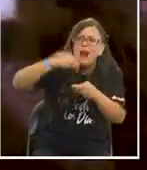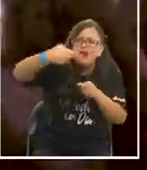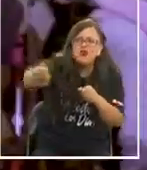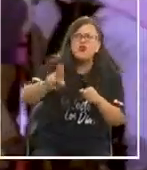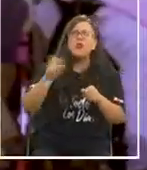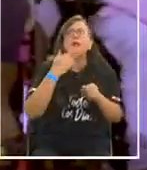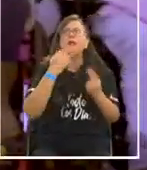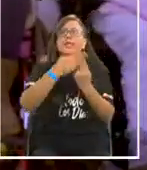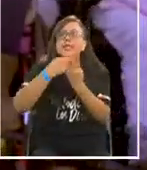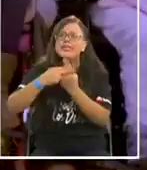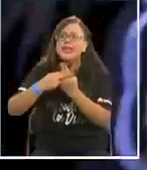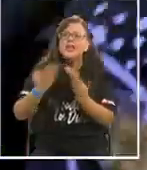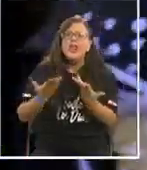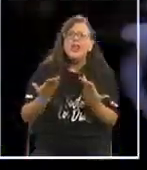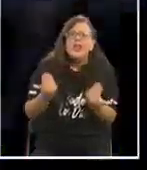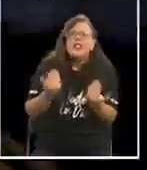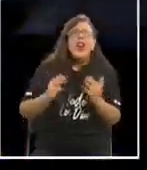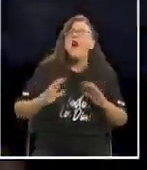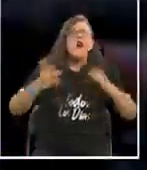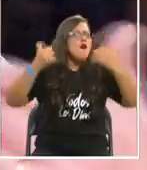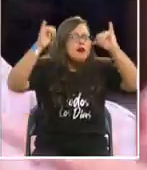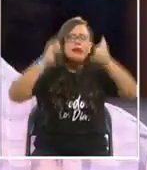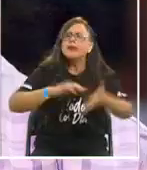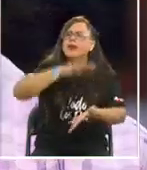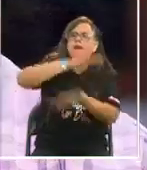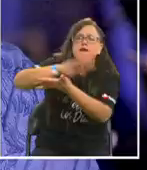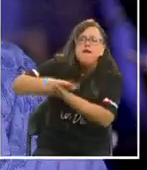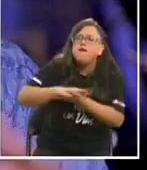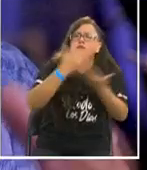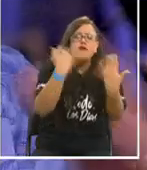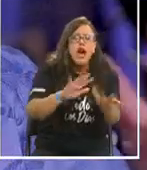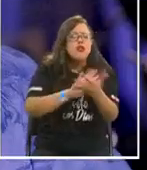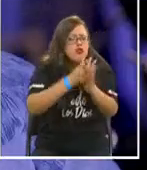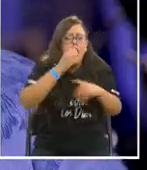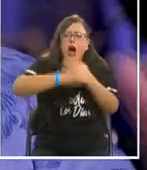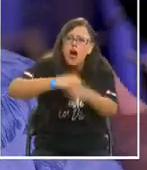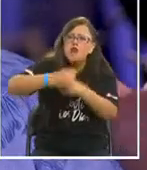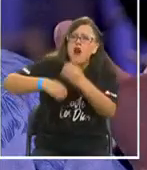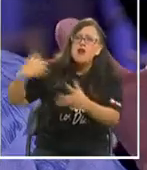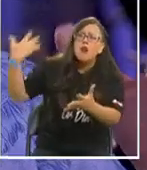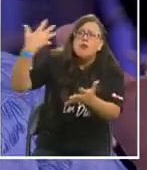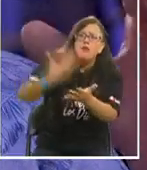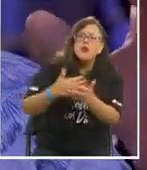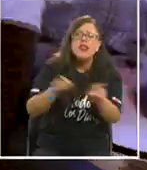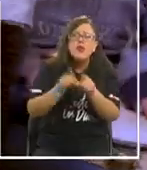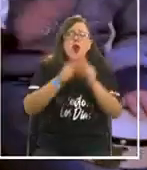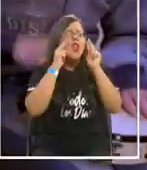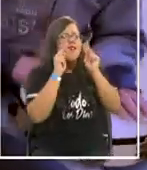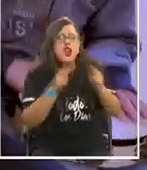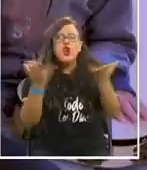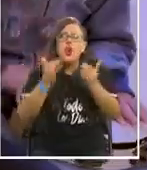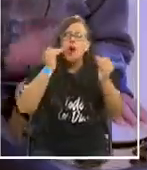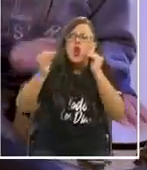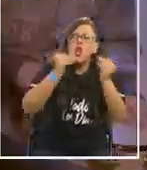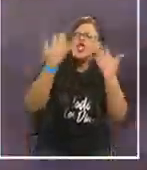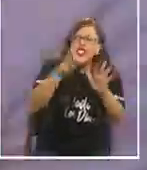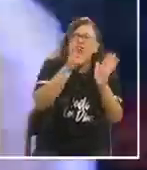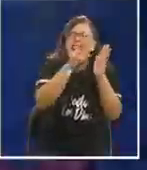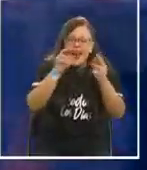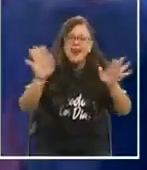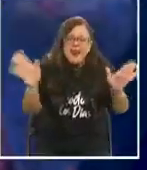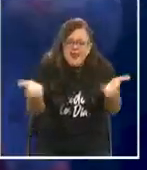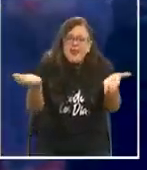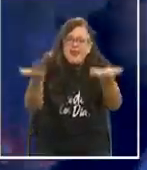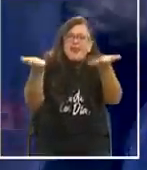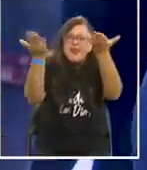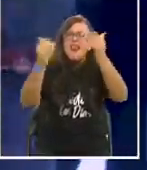la Teletón se merece festejar todo lo que ha hecho de tantos años. Ver las realidades y ver cómo los niños se recuperan y cómo son felices.